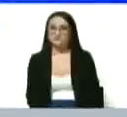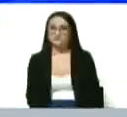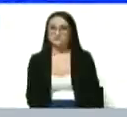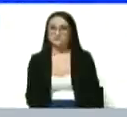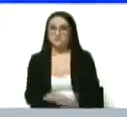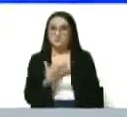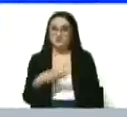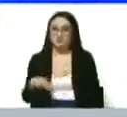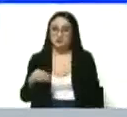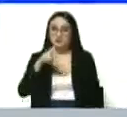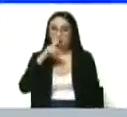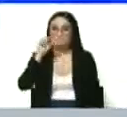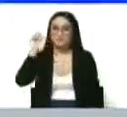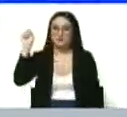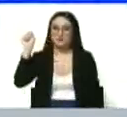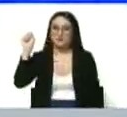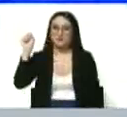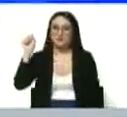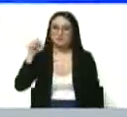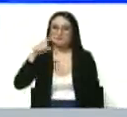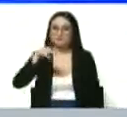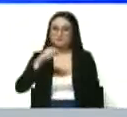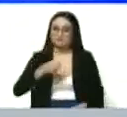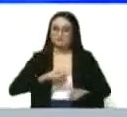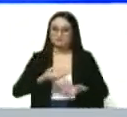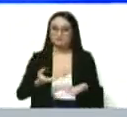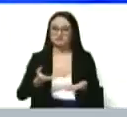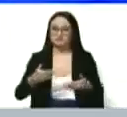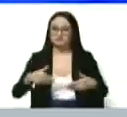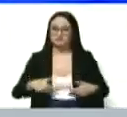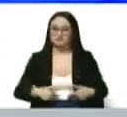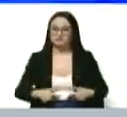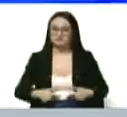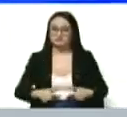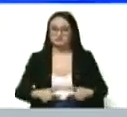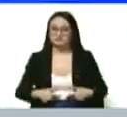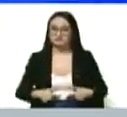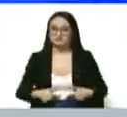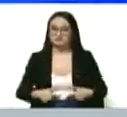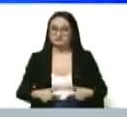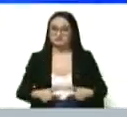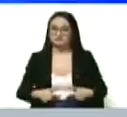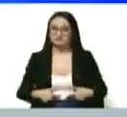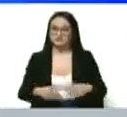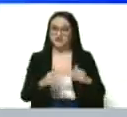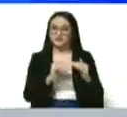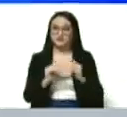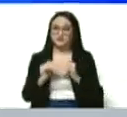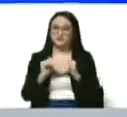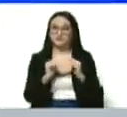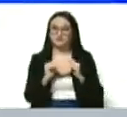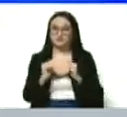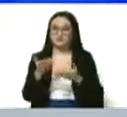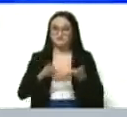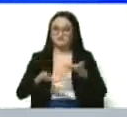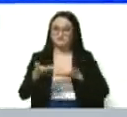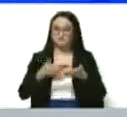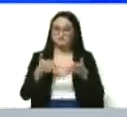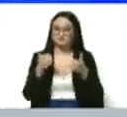Presidente Maduro, usted ha brindado a nuestros esfuerzos para la estabilización del mercado una